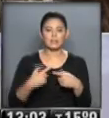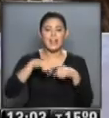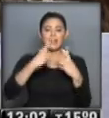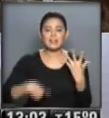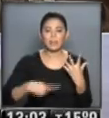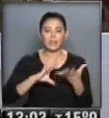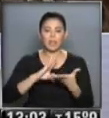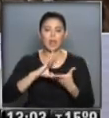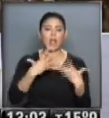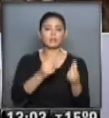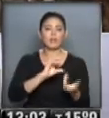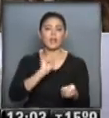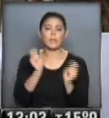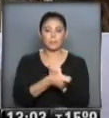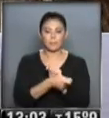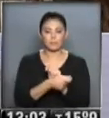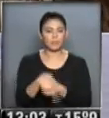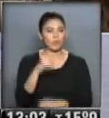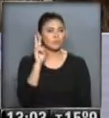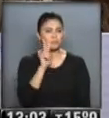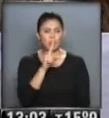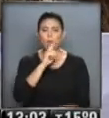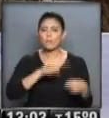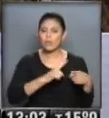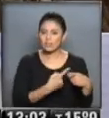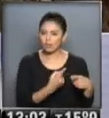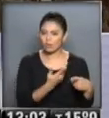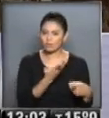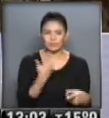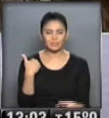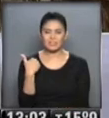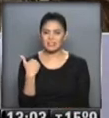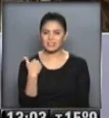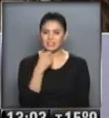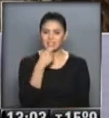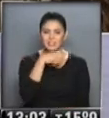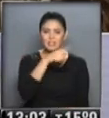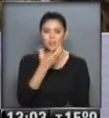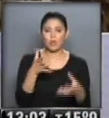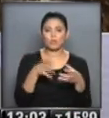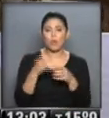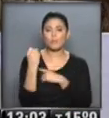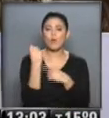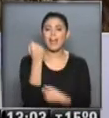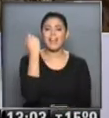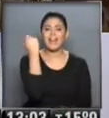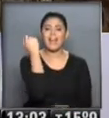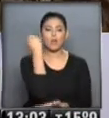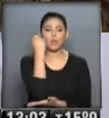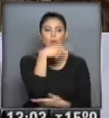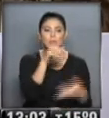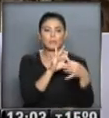transformación. Pero realmente nos dan mucha lástima los políticos que son empleados del poder económico, porque nosotros